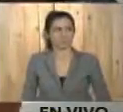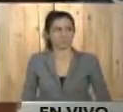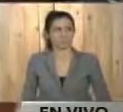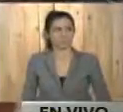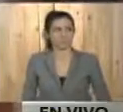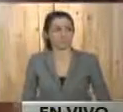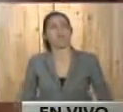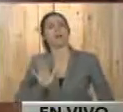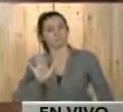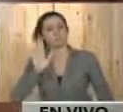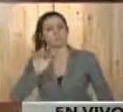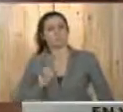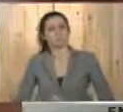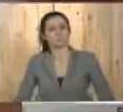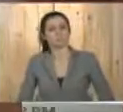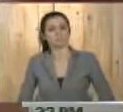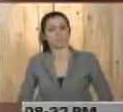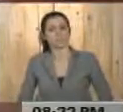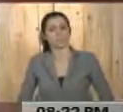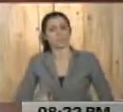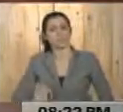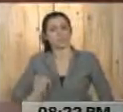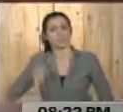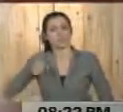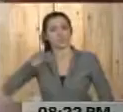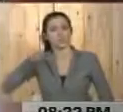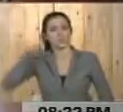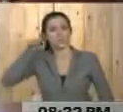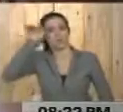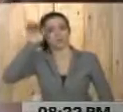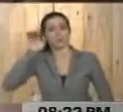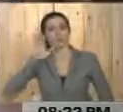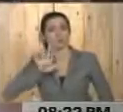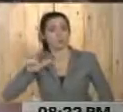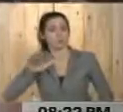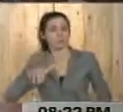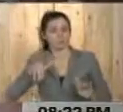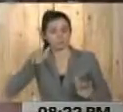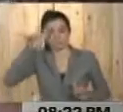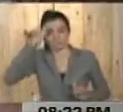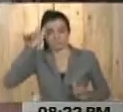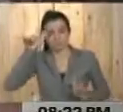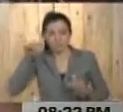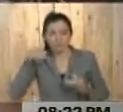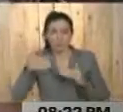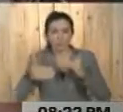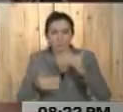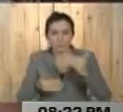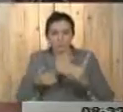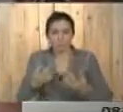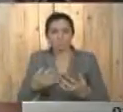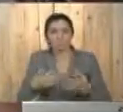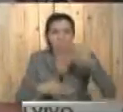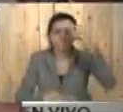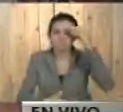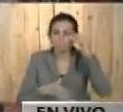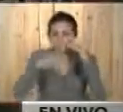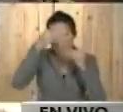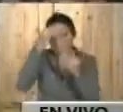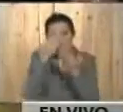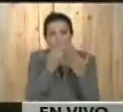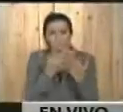Y así fui creciendo. Y a la vez que crecía en mi formación,